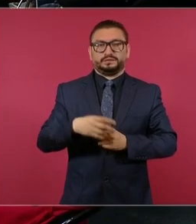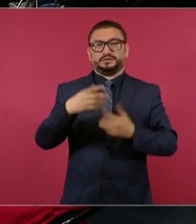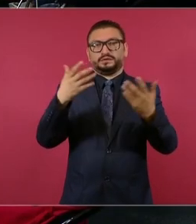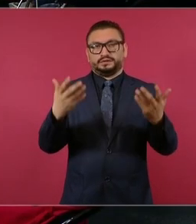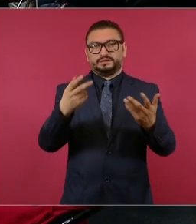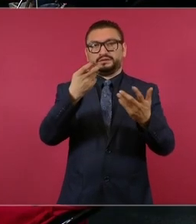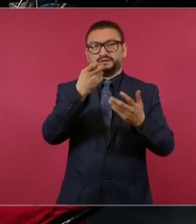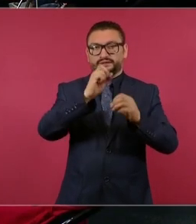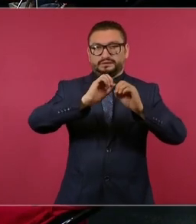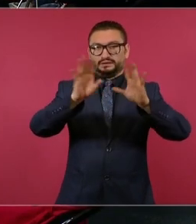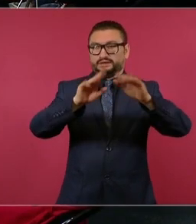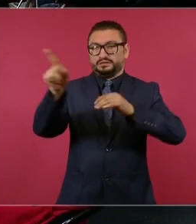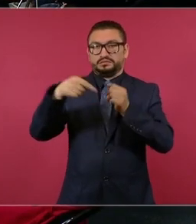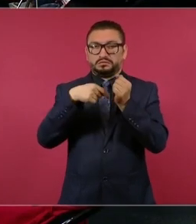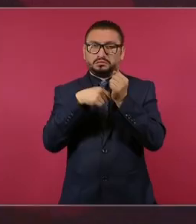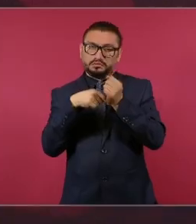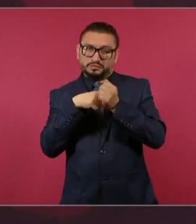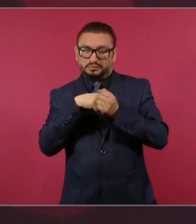completamente ocultas.